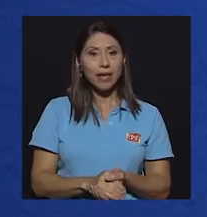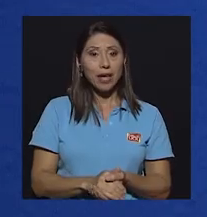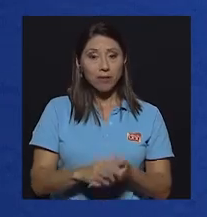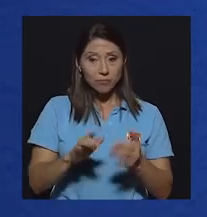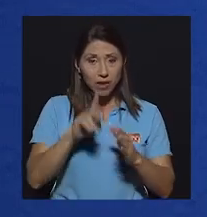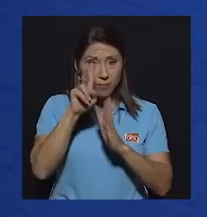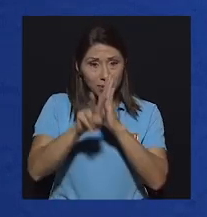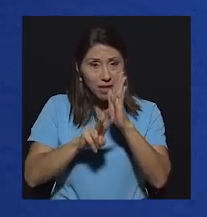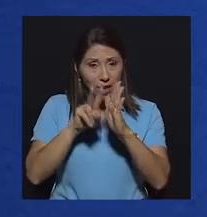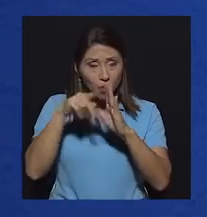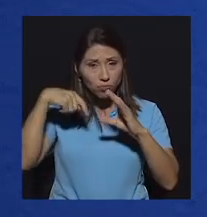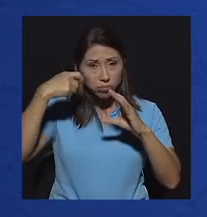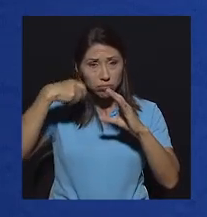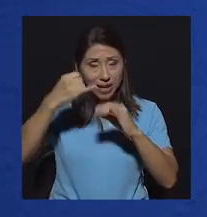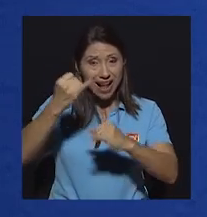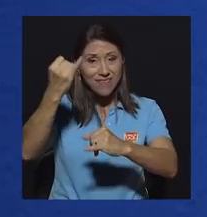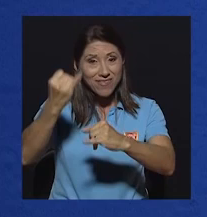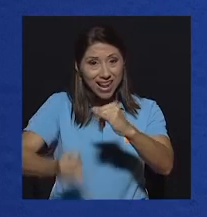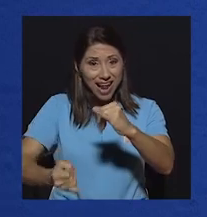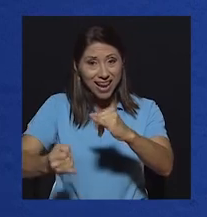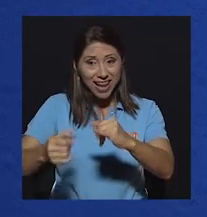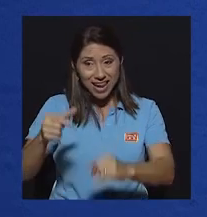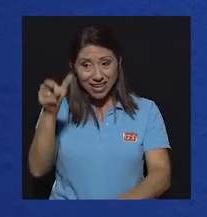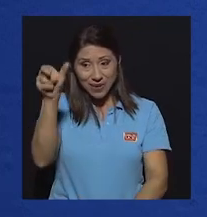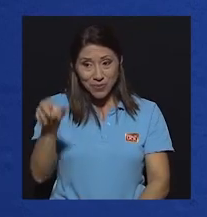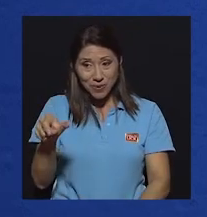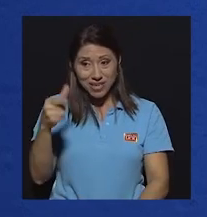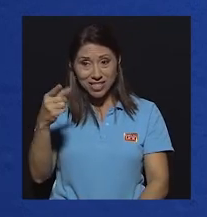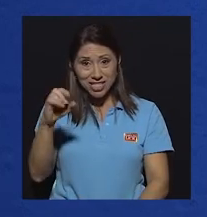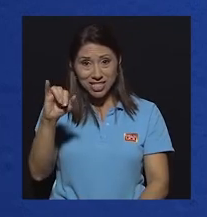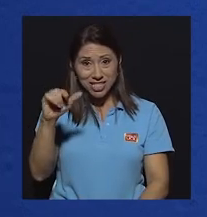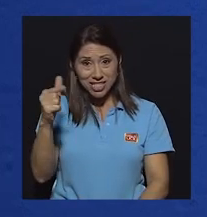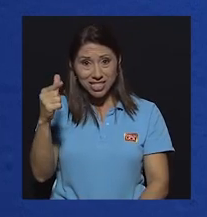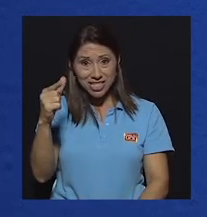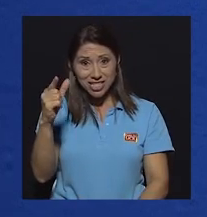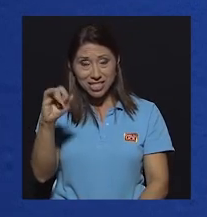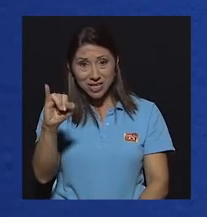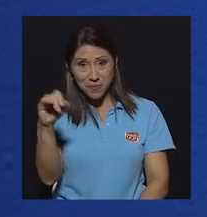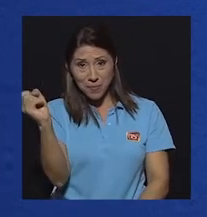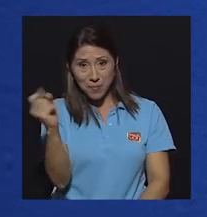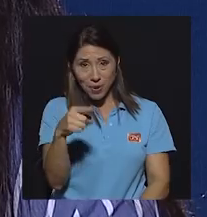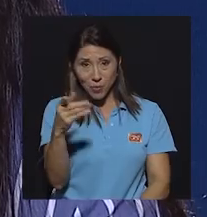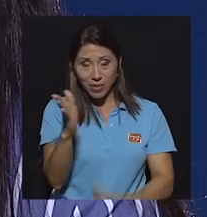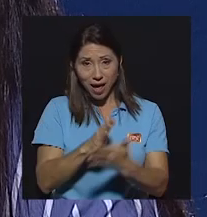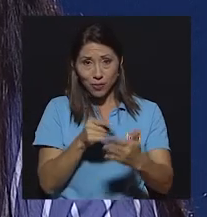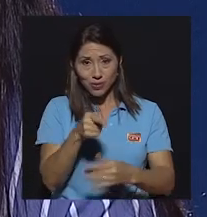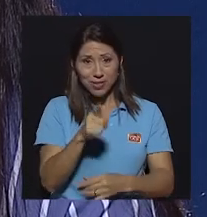es. Sí, sí. Bueno, eso yo creo que es la pregunta